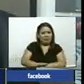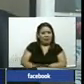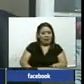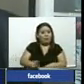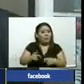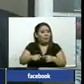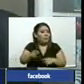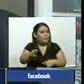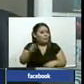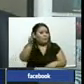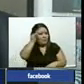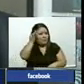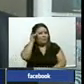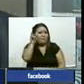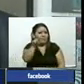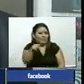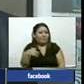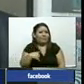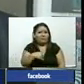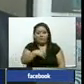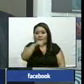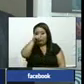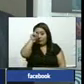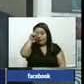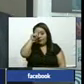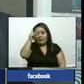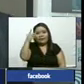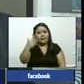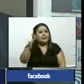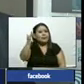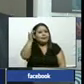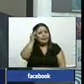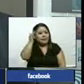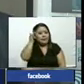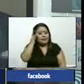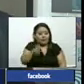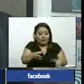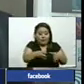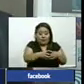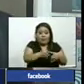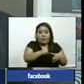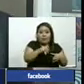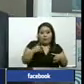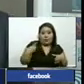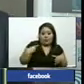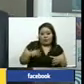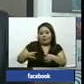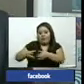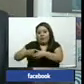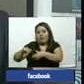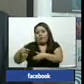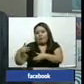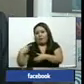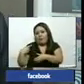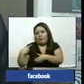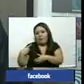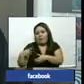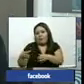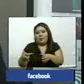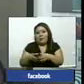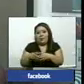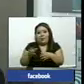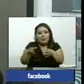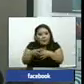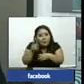mismo ministerio sabe que hay una pugna entre dos juntas directivas del mismo sindicato. La